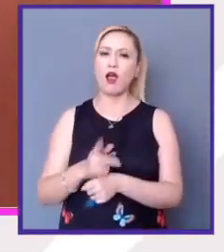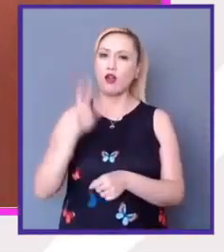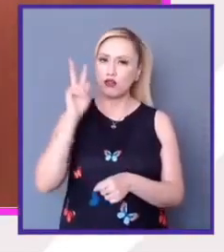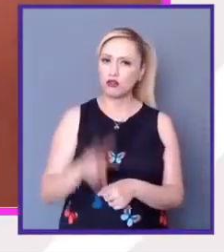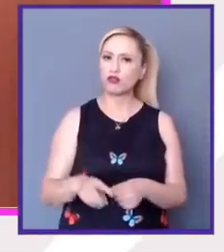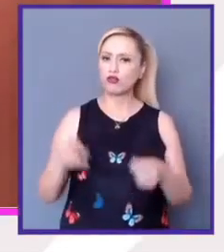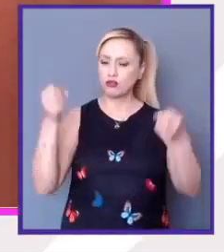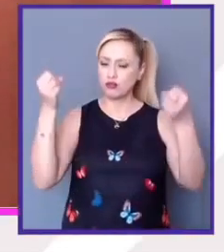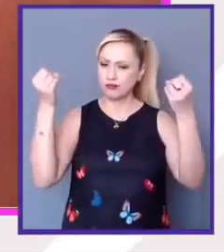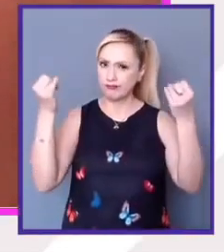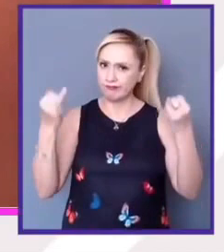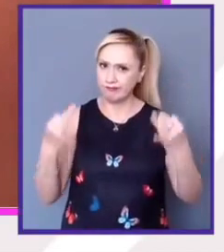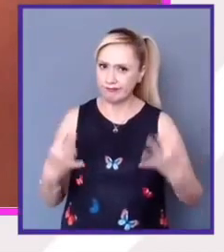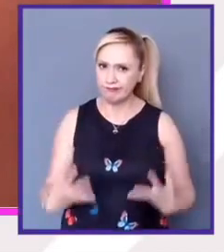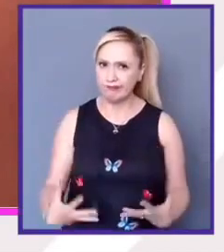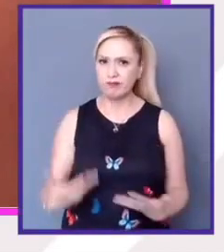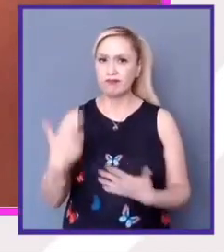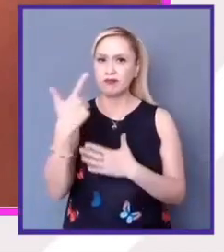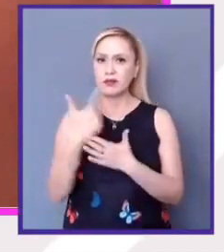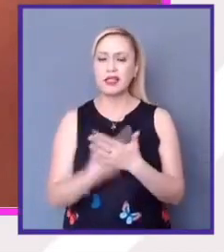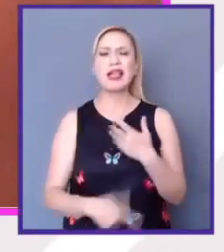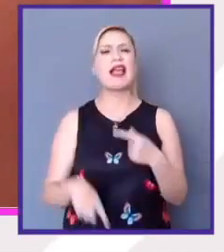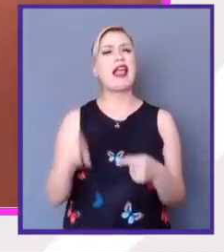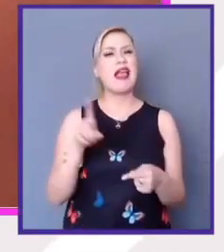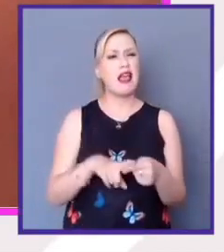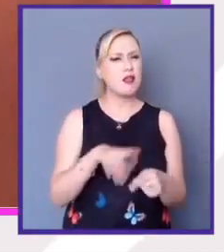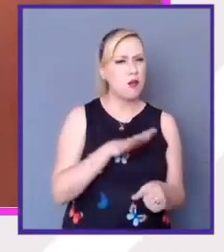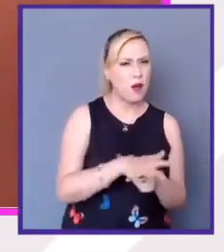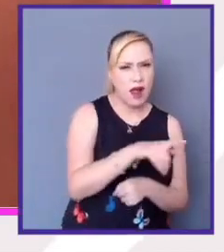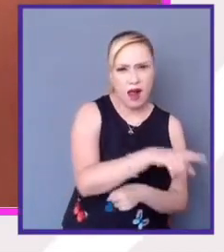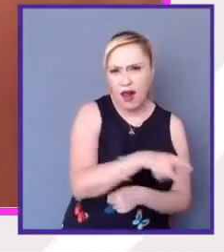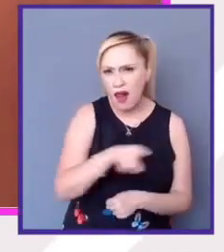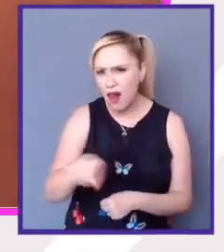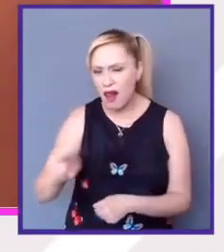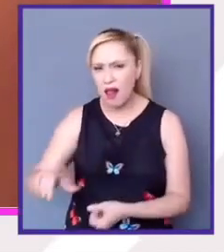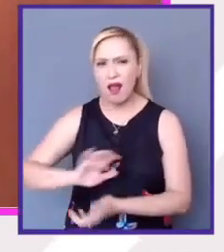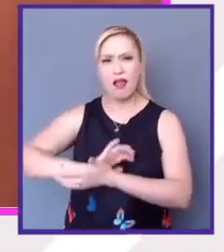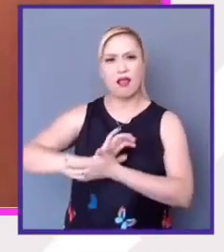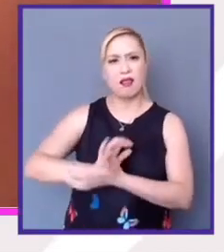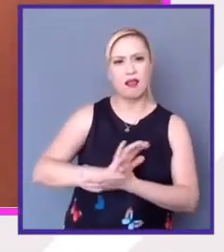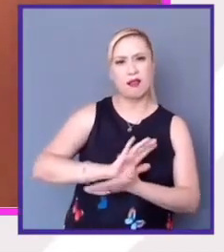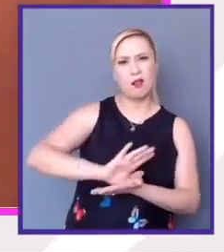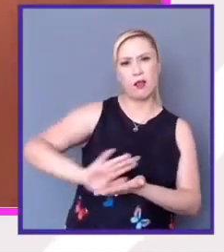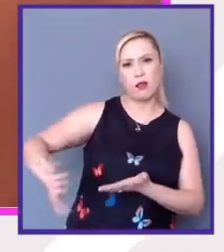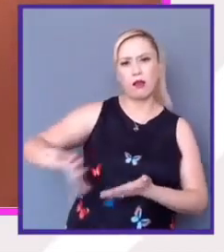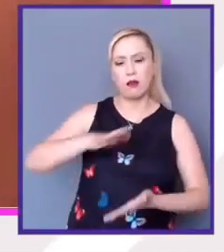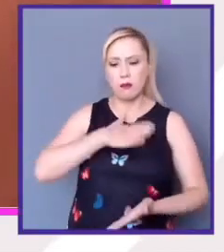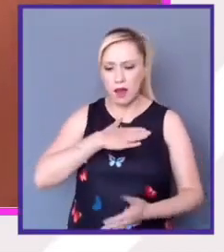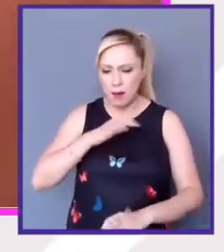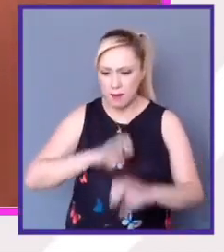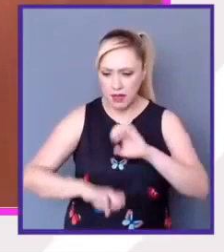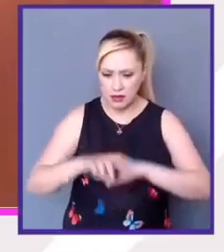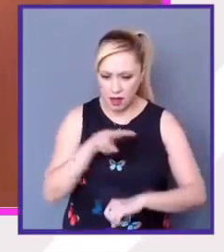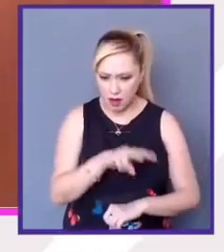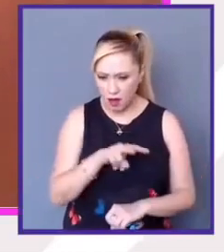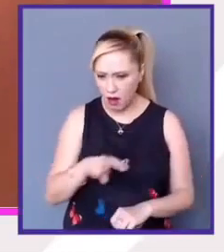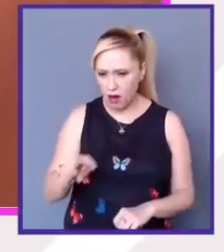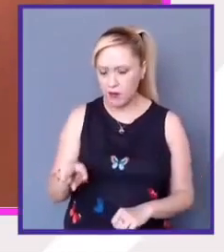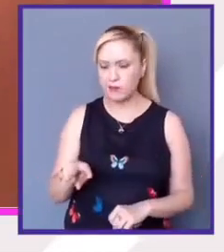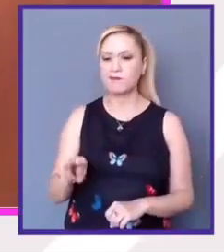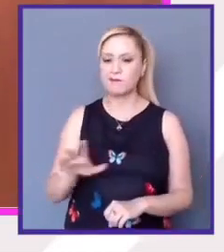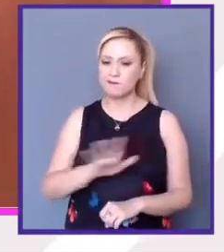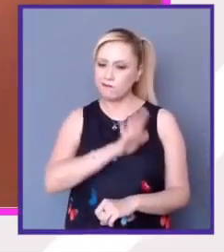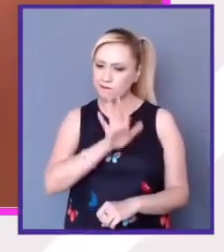mencionaban, con indicadores, quiénes son las personas racializadas dentro de mi empresa, quiénes son las personas de tono